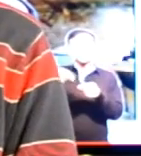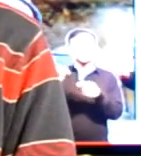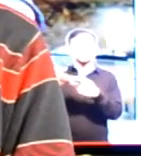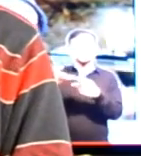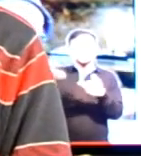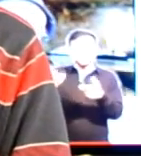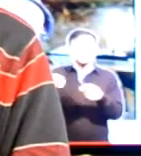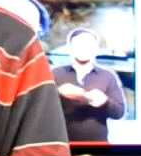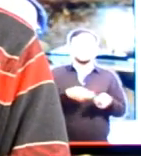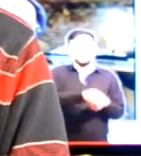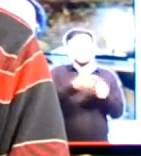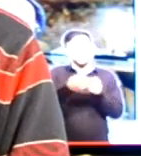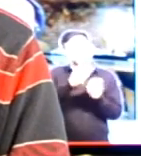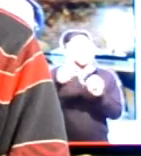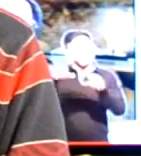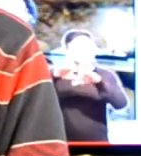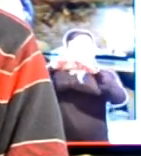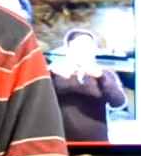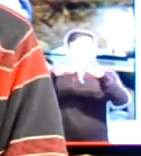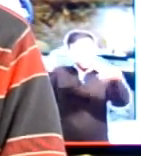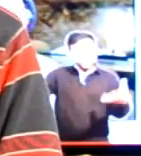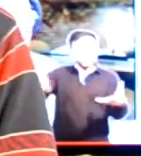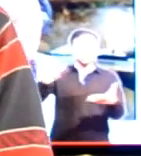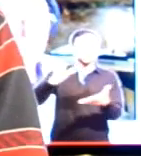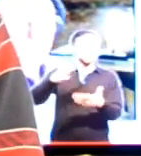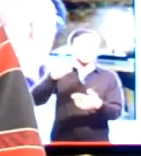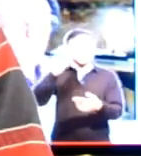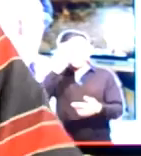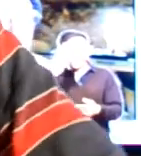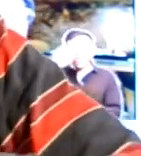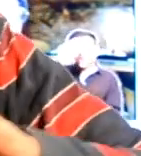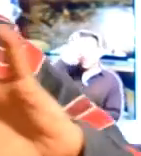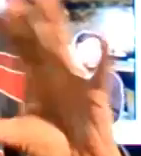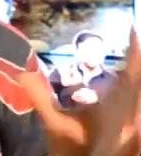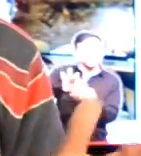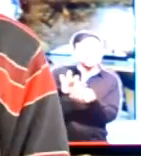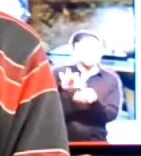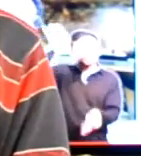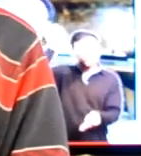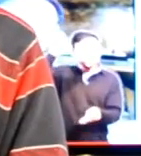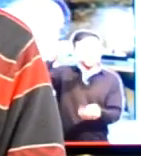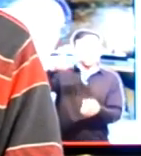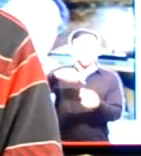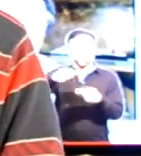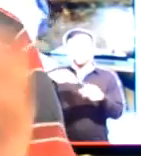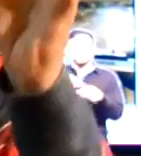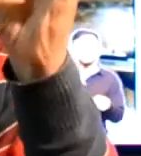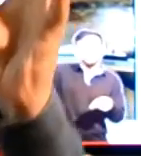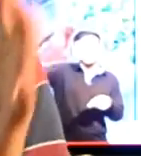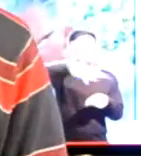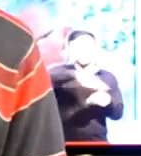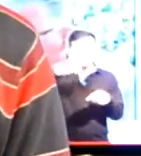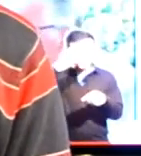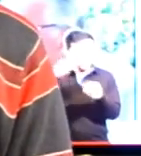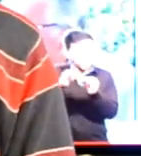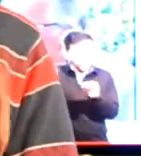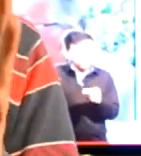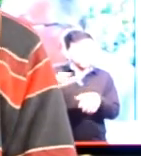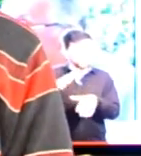tenemos un baño para discapacitados. O sea, todo esto hace a un conjunto de accesibilidad. Y